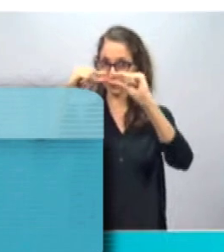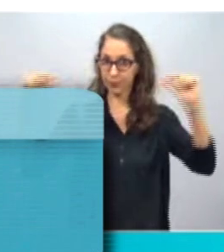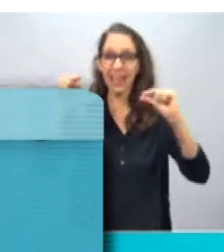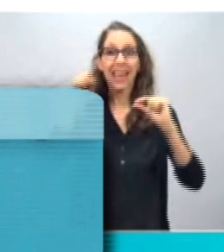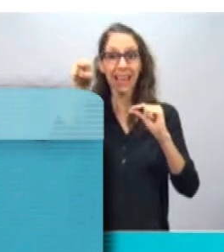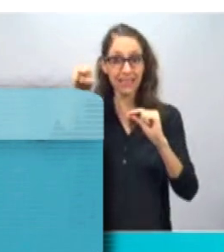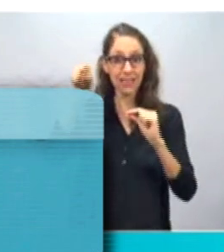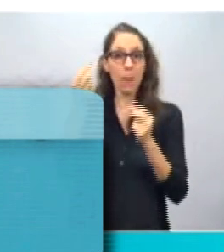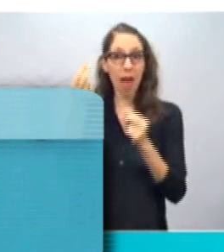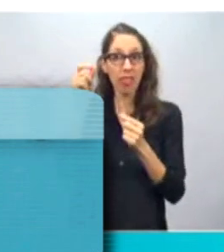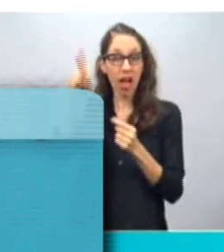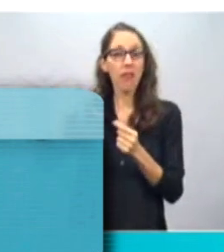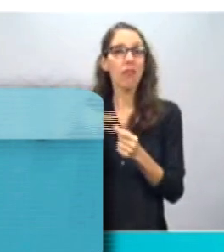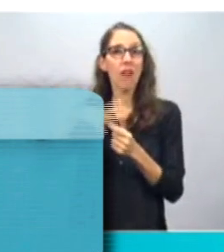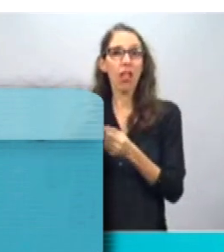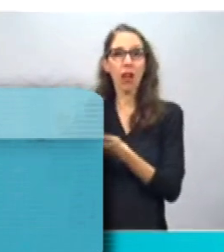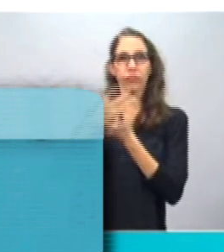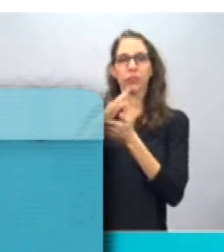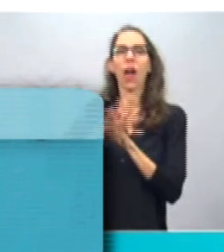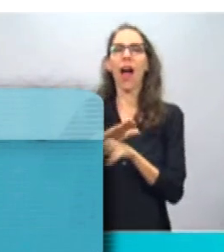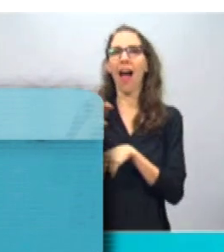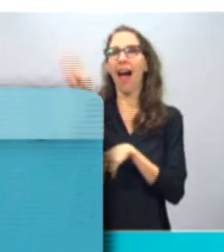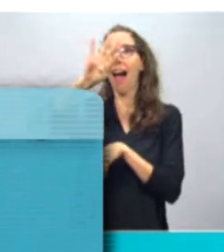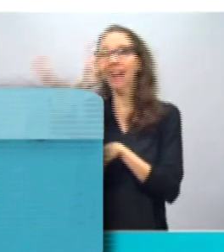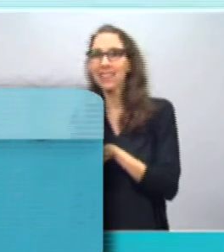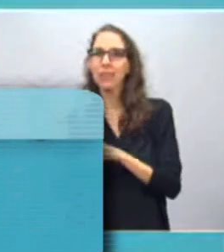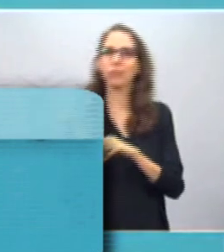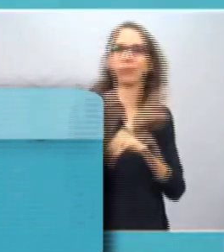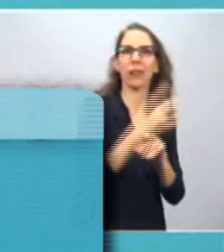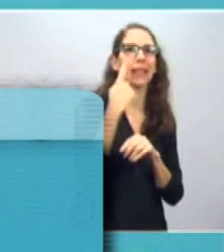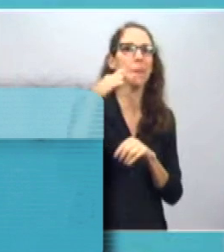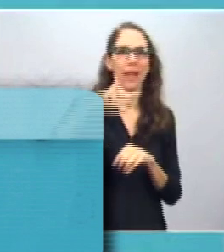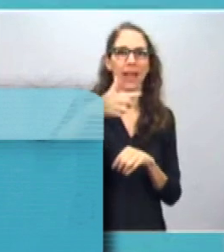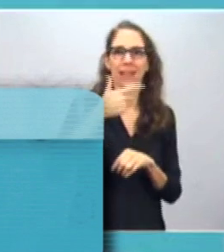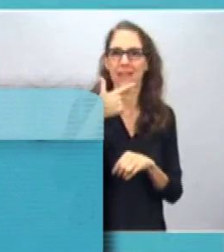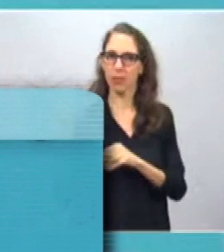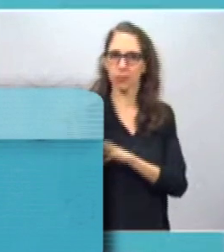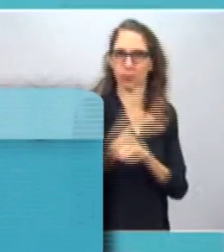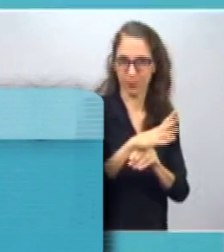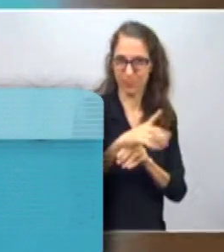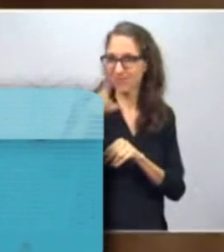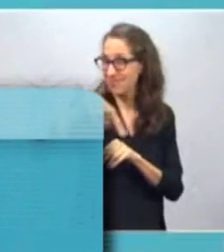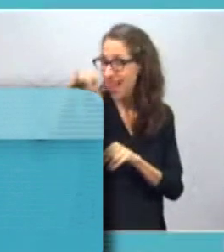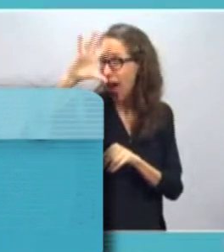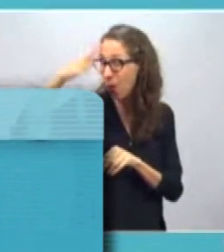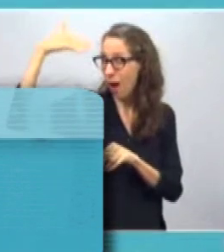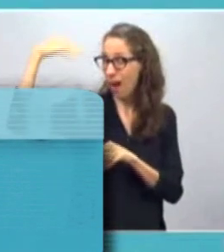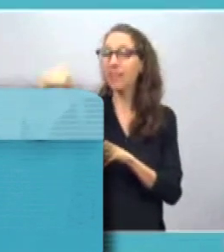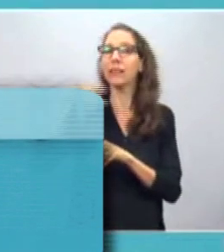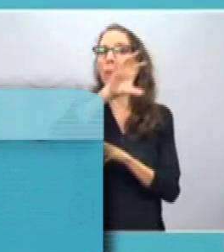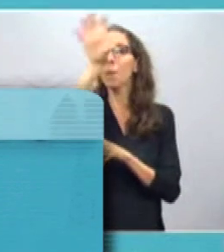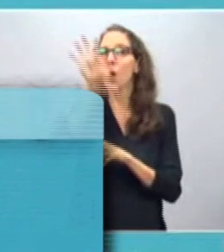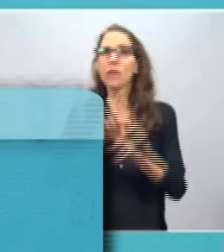está debiendo ANSES a la Caja Provincial. Recuerden que hubo muchas provincias que se incorporaron al